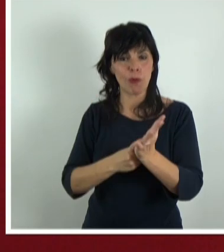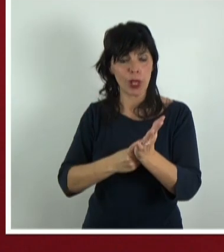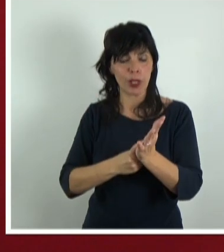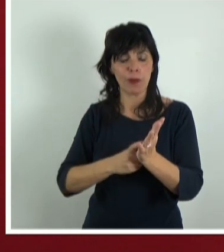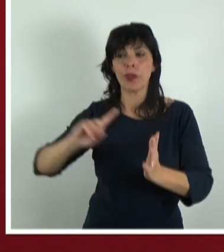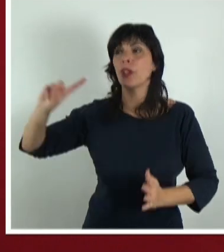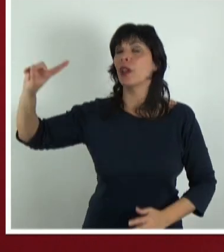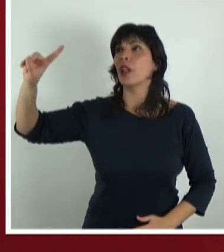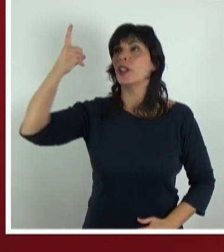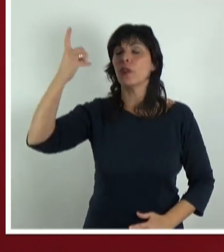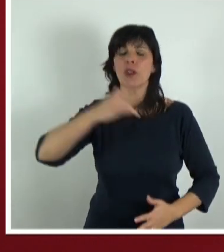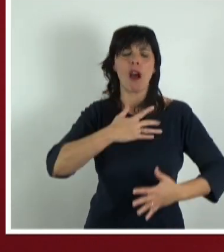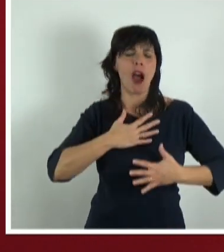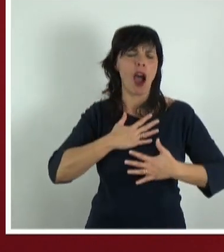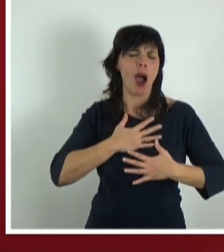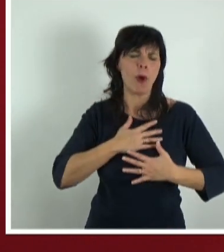y el Dios de todo amor.